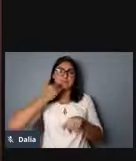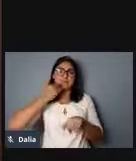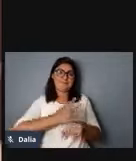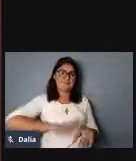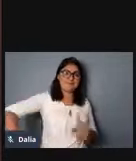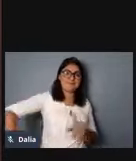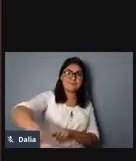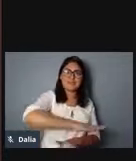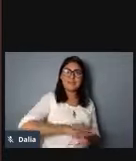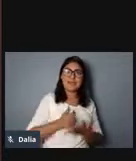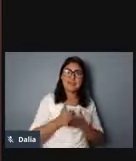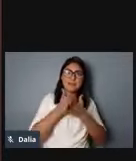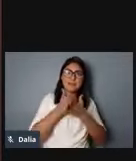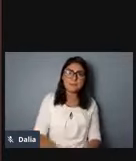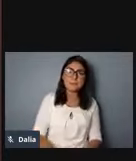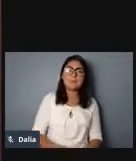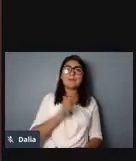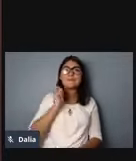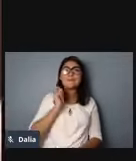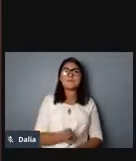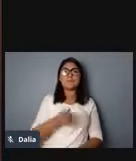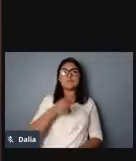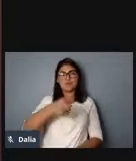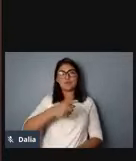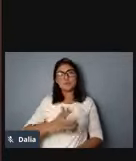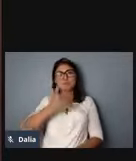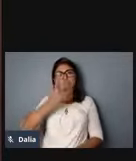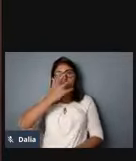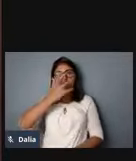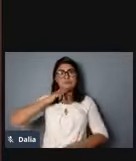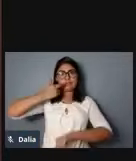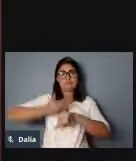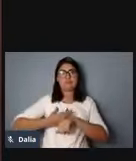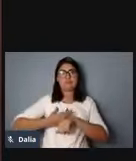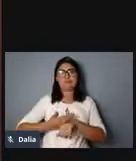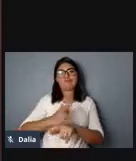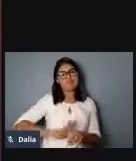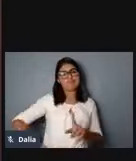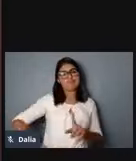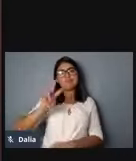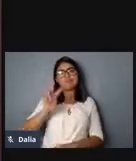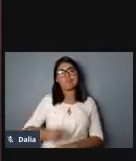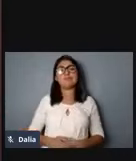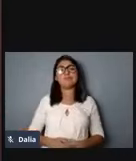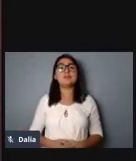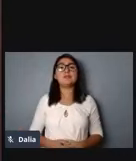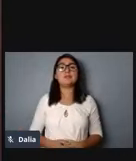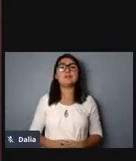compromiso social. Y es que una cosa que hay que tener muy, muy consciente, la